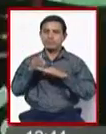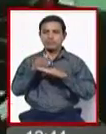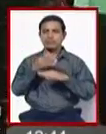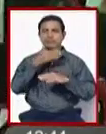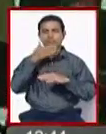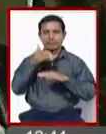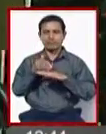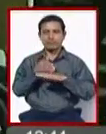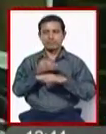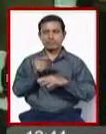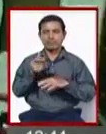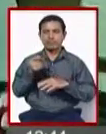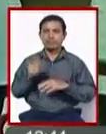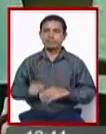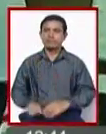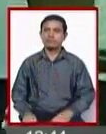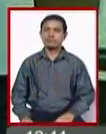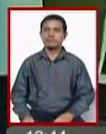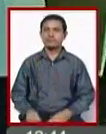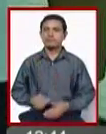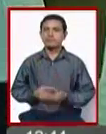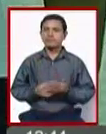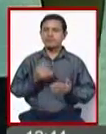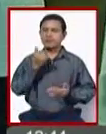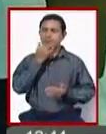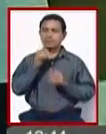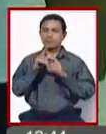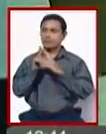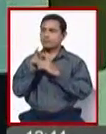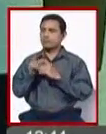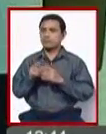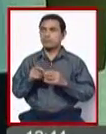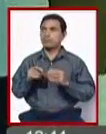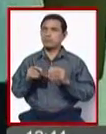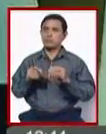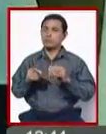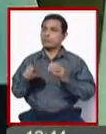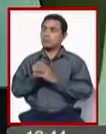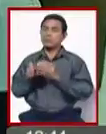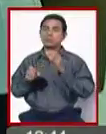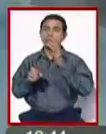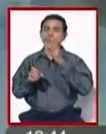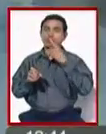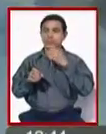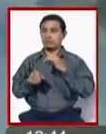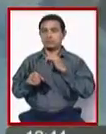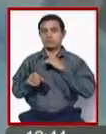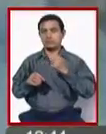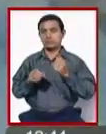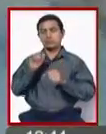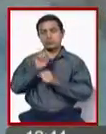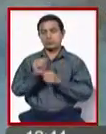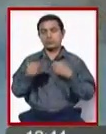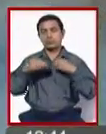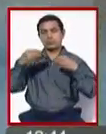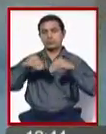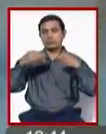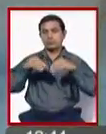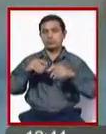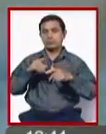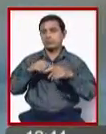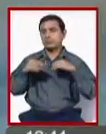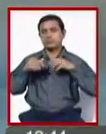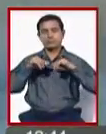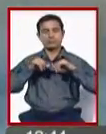está mejorando un poco, mi hijo. ¿Qué pasó con su hijo, señora? Lo que pasa es que yo trabajo con mi hijo en un mercado. Y me